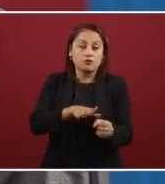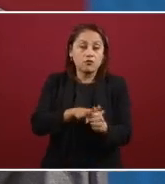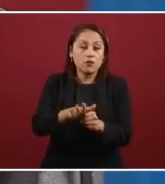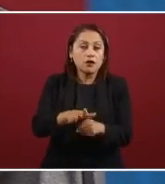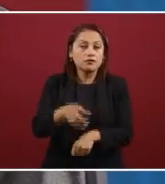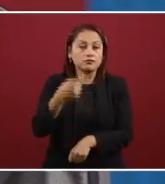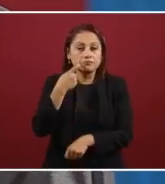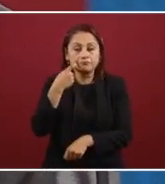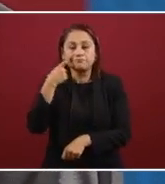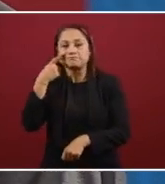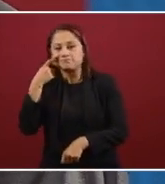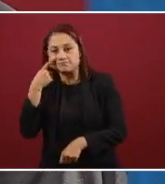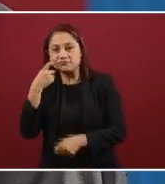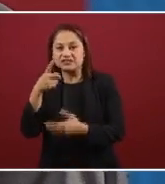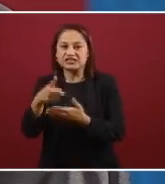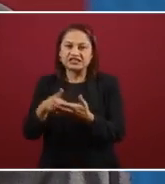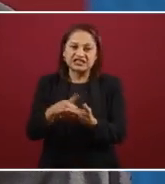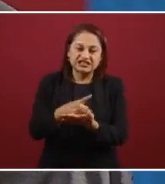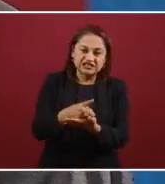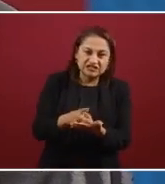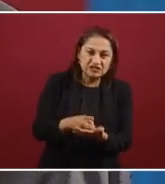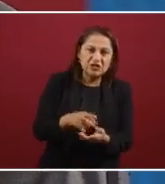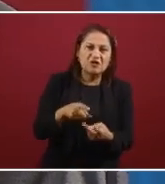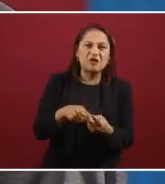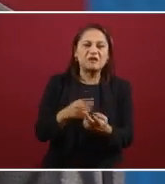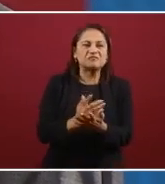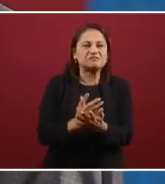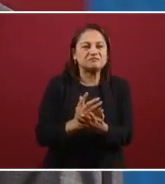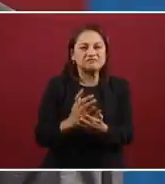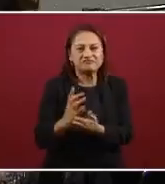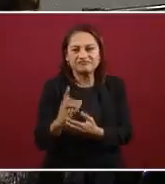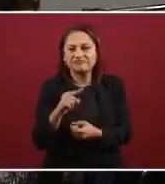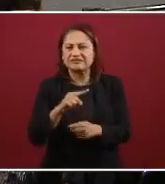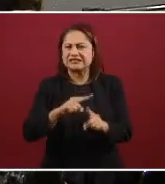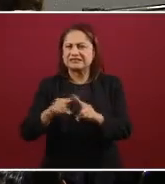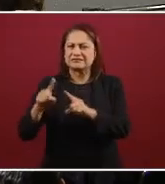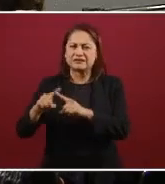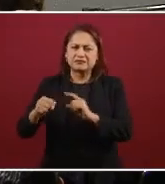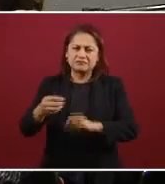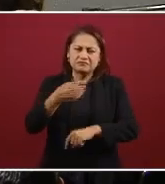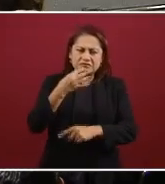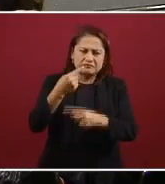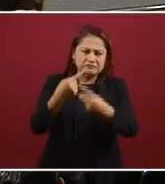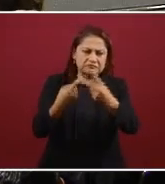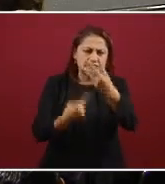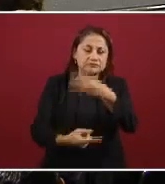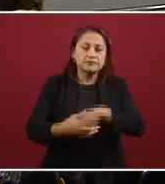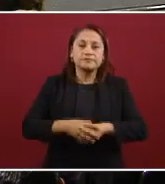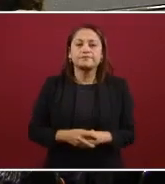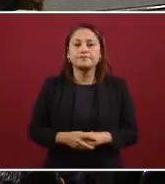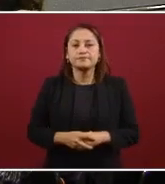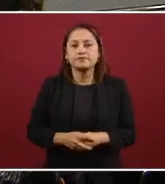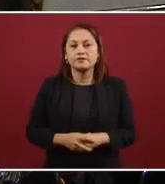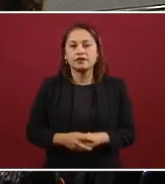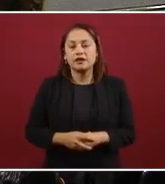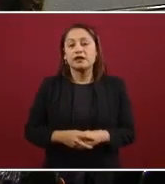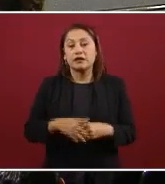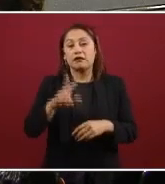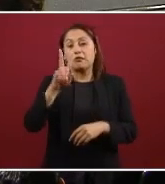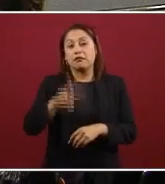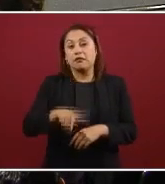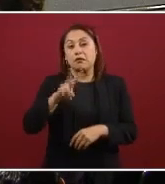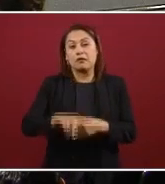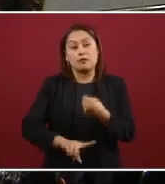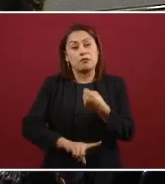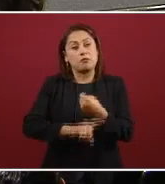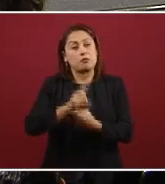consumo, abuso y adicciones a las sustancias psicoactivas. Sus trascendencias son mayúsculas